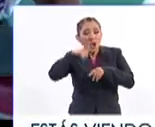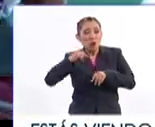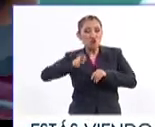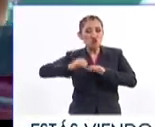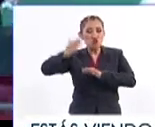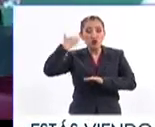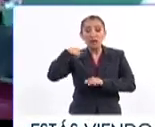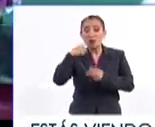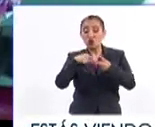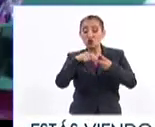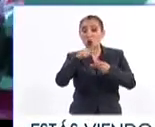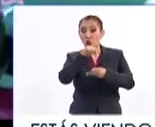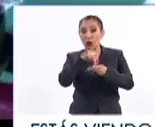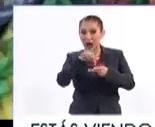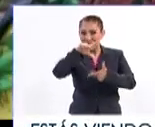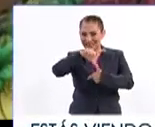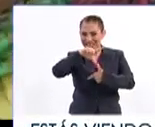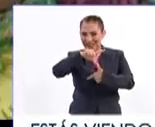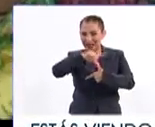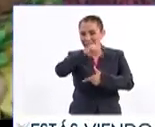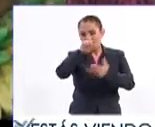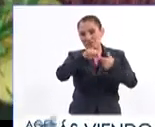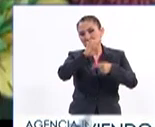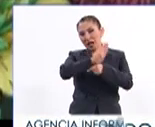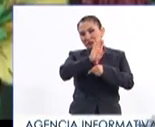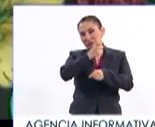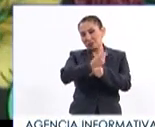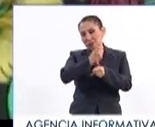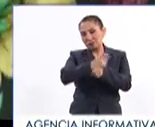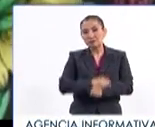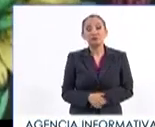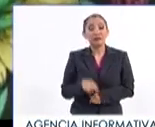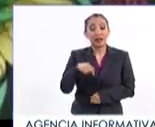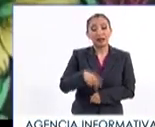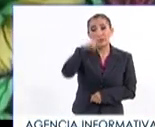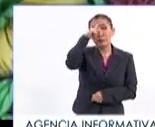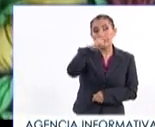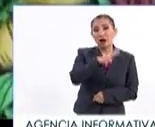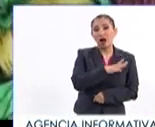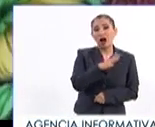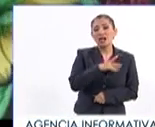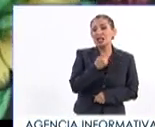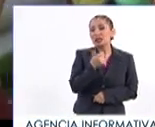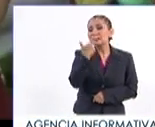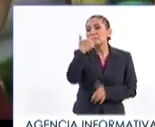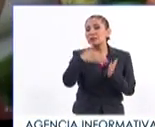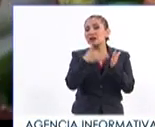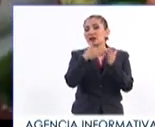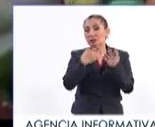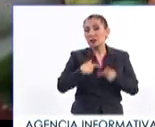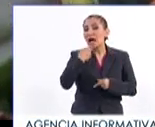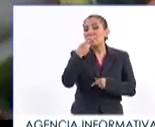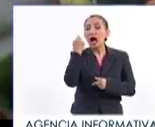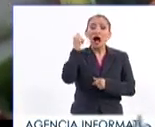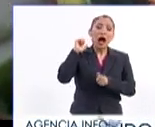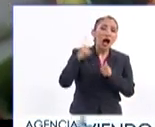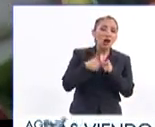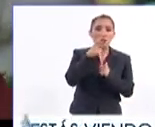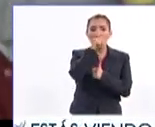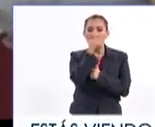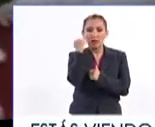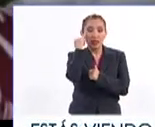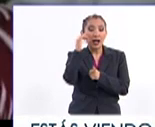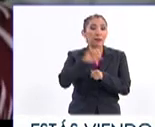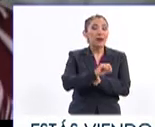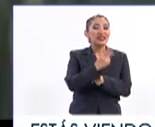originarias, ocupando el segundo lugar en América Latina después de Brasil. En nuestro país existen casi 7 millones de hablantes de alguna lengua indígena